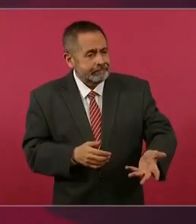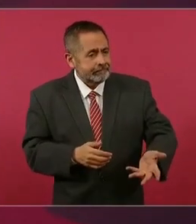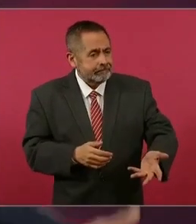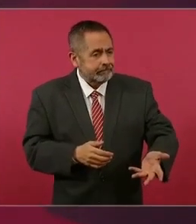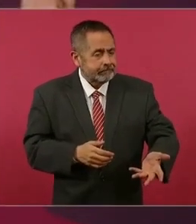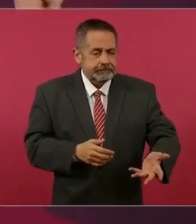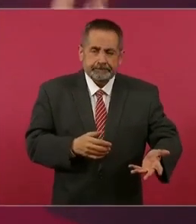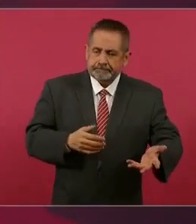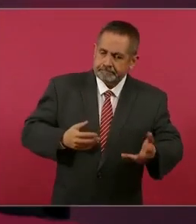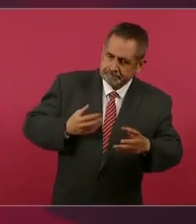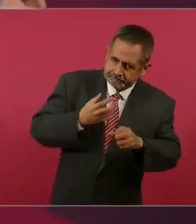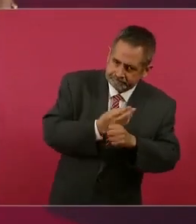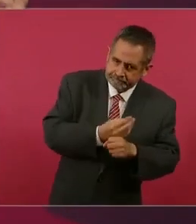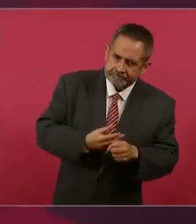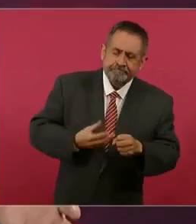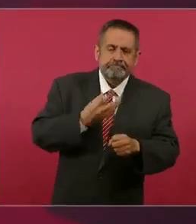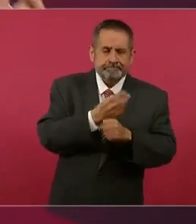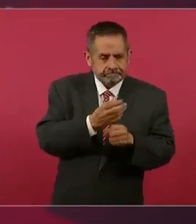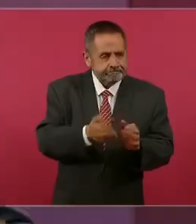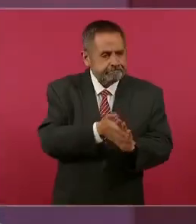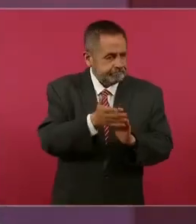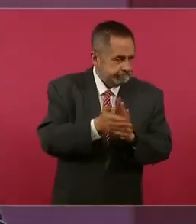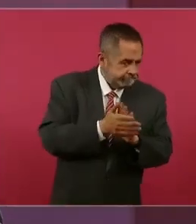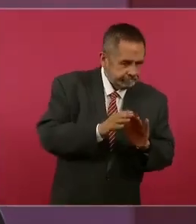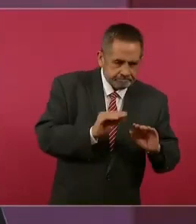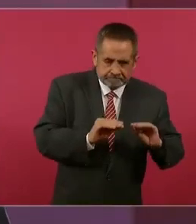Ahí estamos, ya